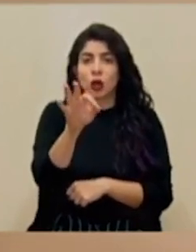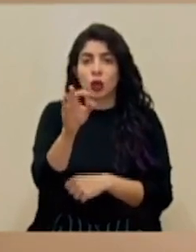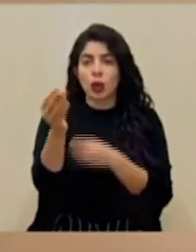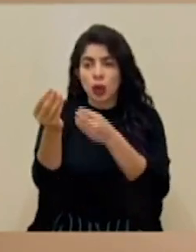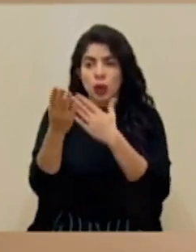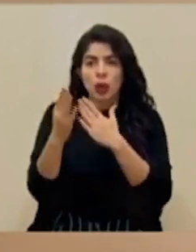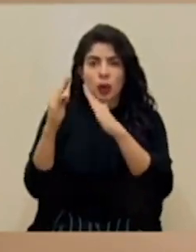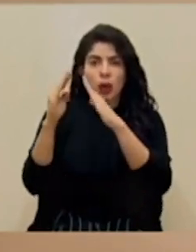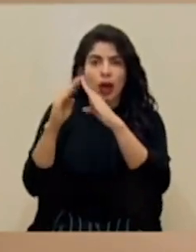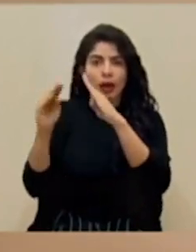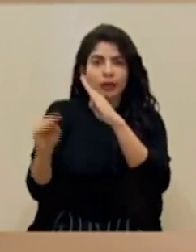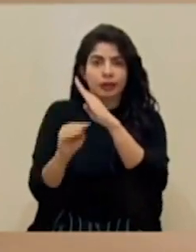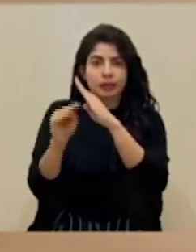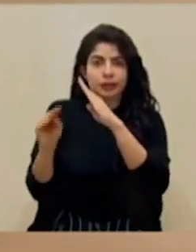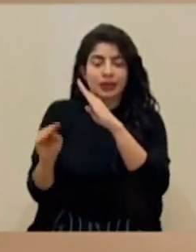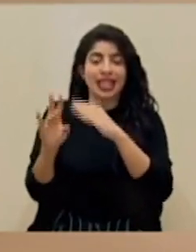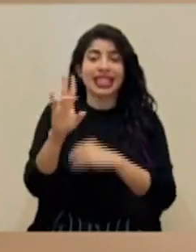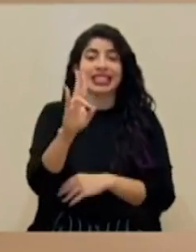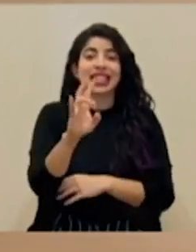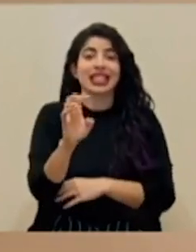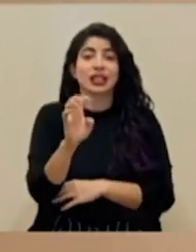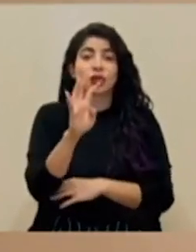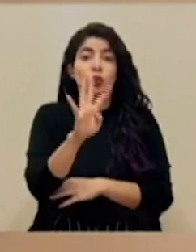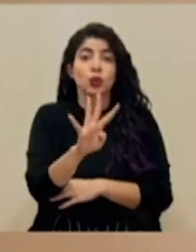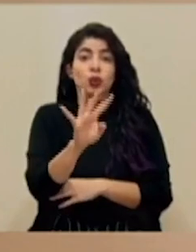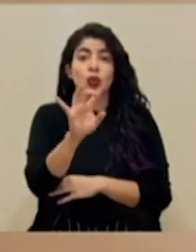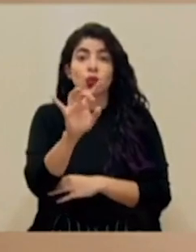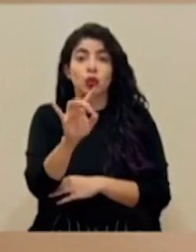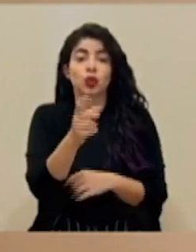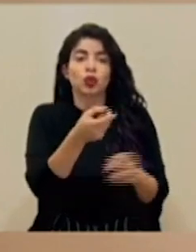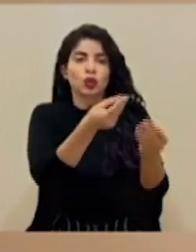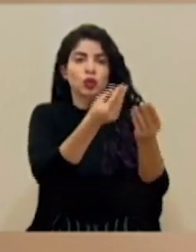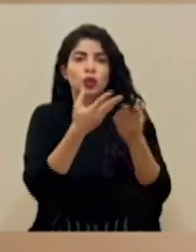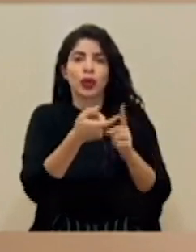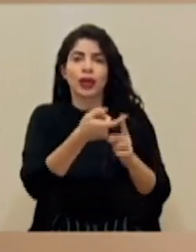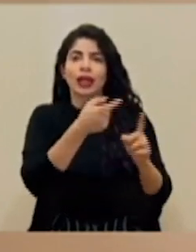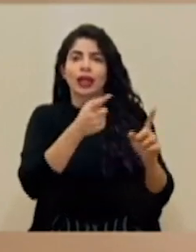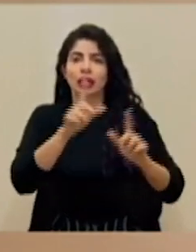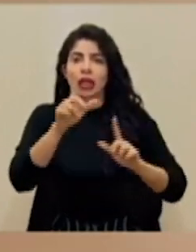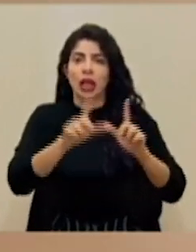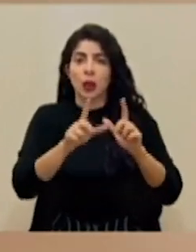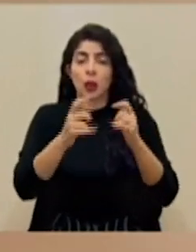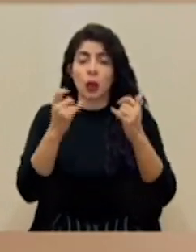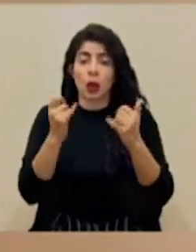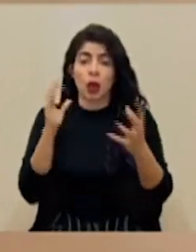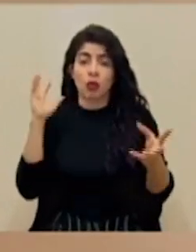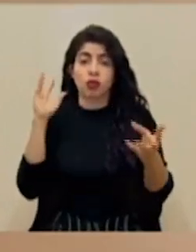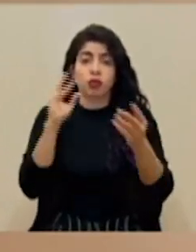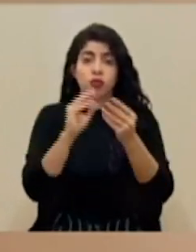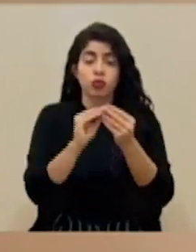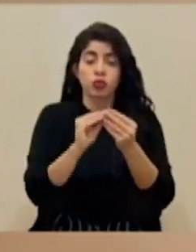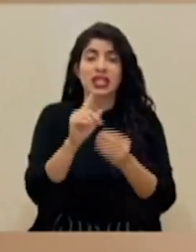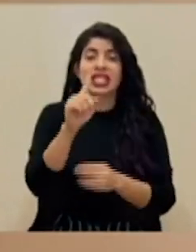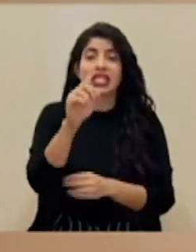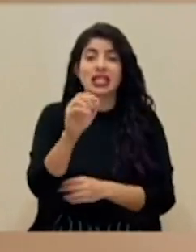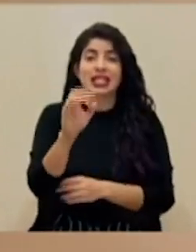nexo epidemiológico y 748 son por laboratorio, para un total de